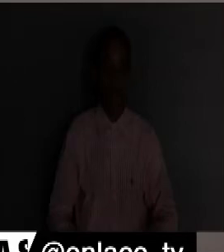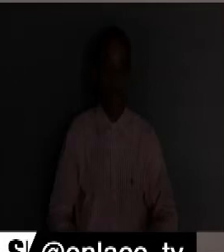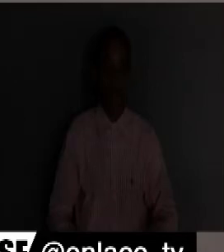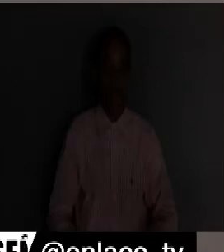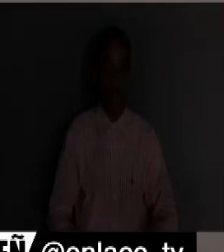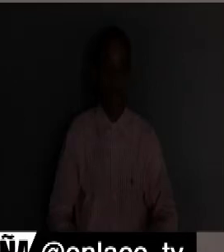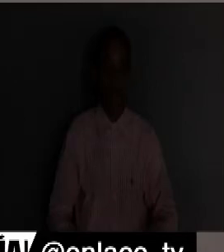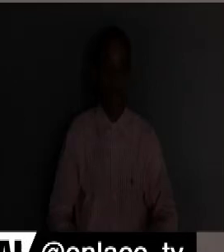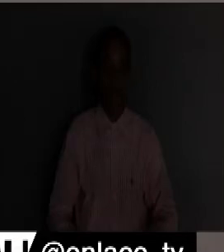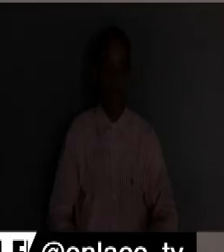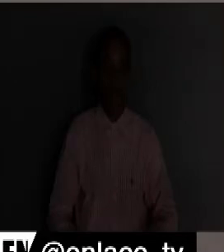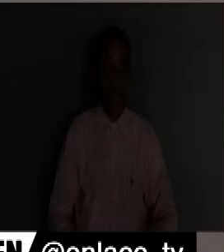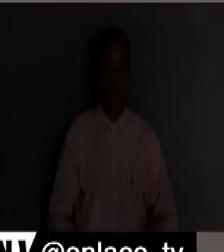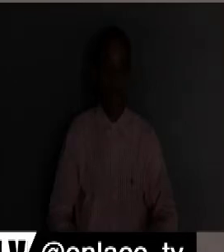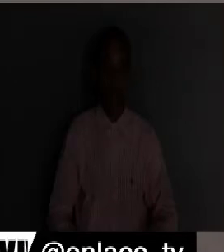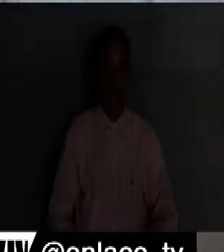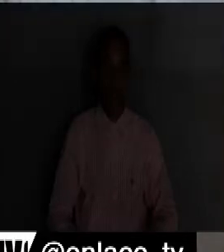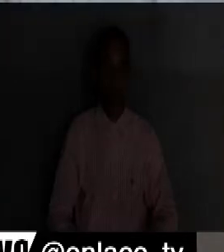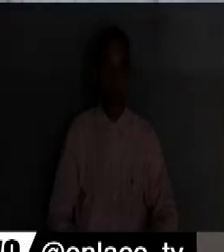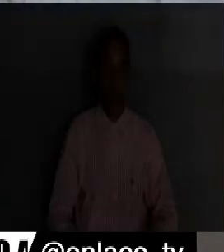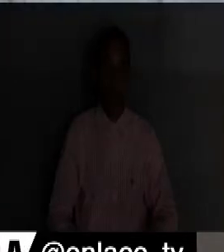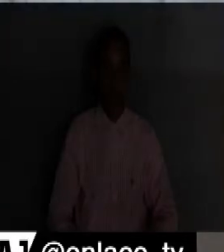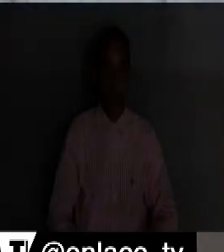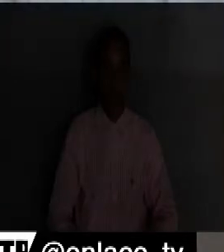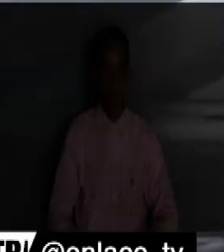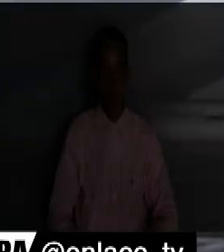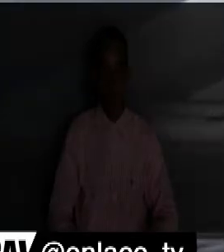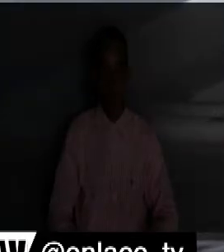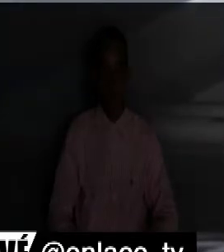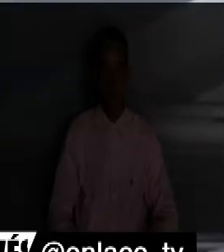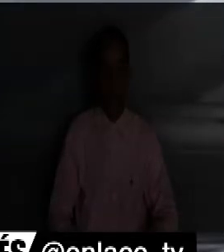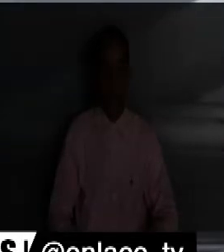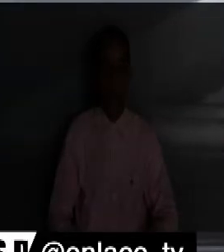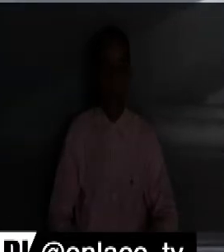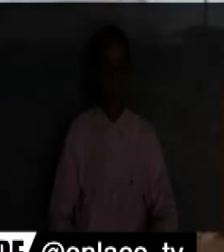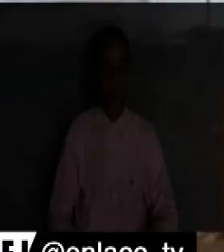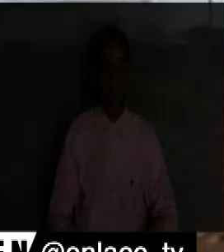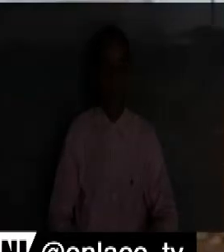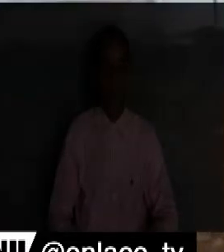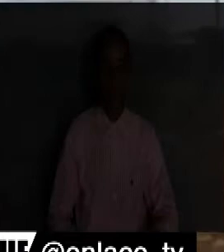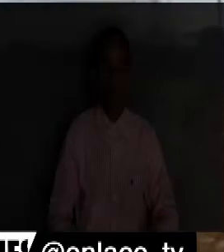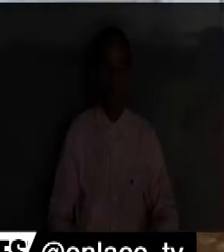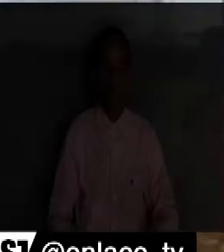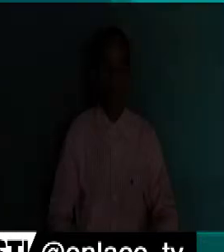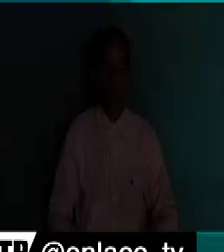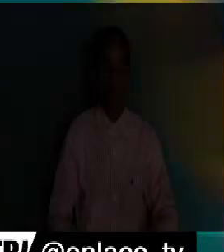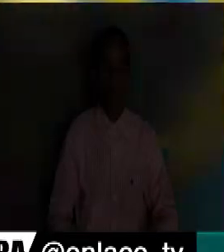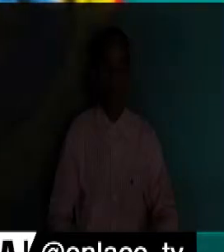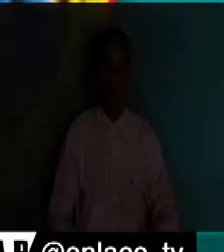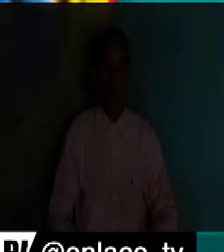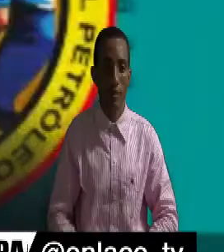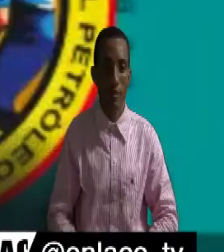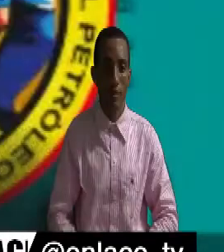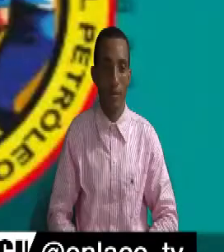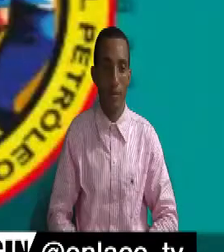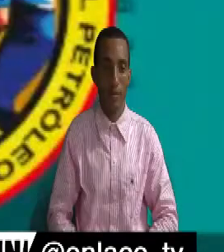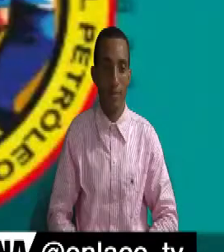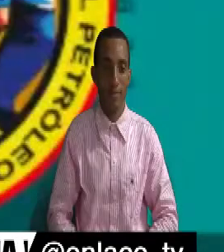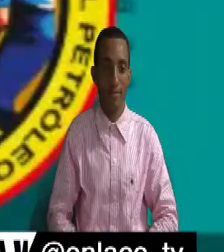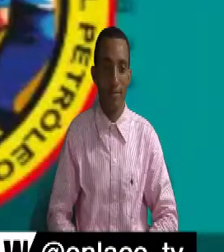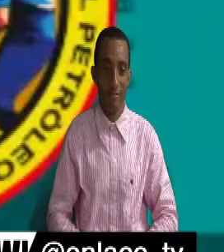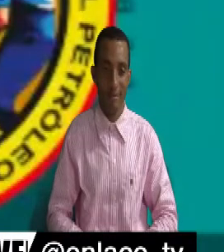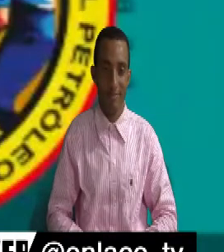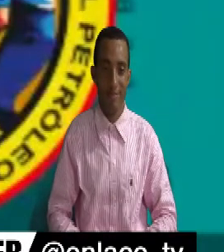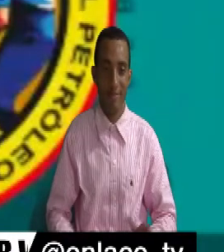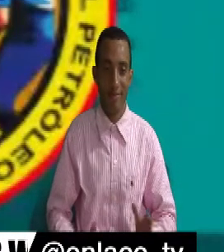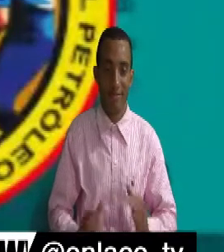en el fondo los inutiliza, como es el caso del tanque K2801, K808 y el 936. Dadas las condiciones al interior de la